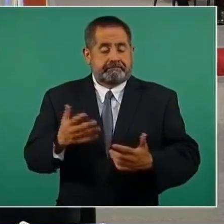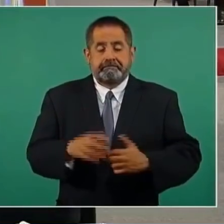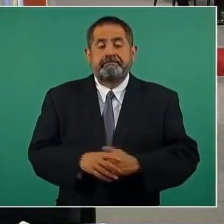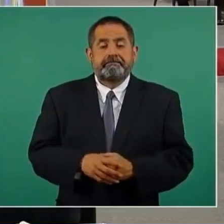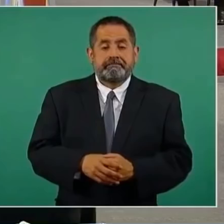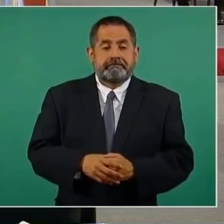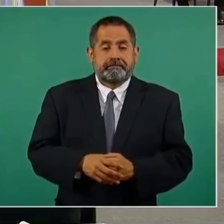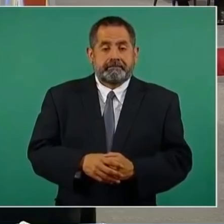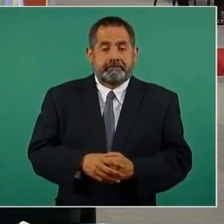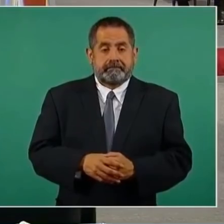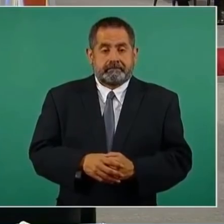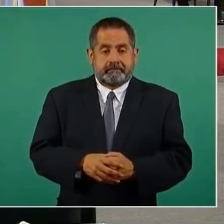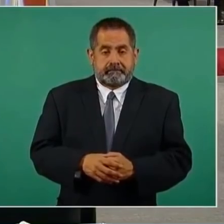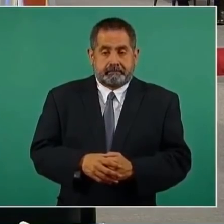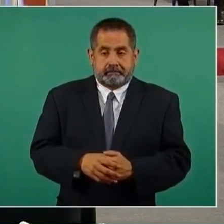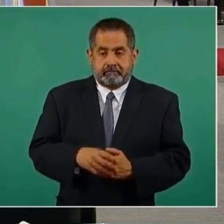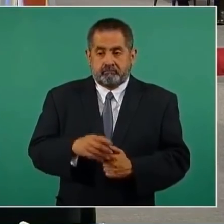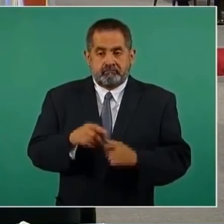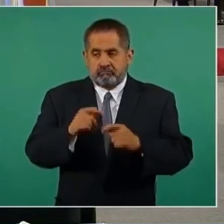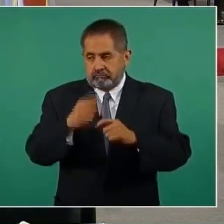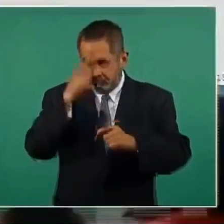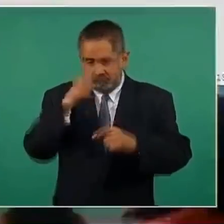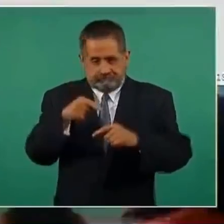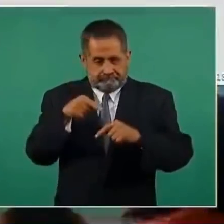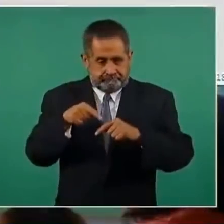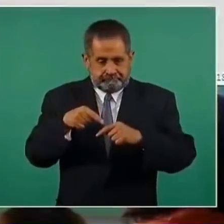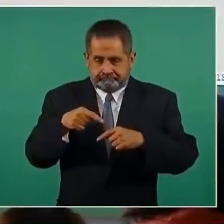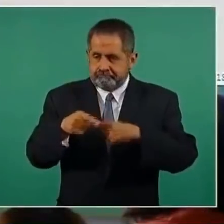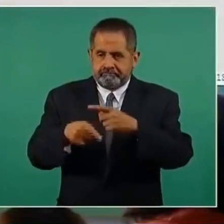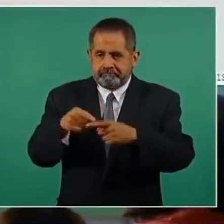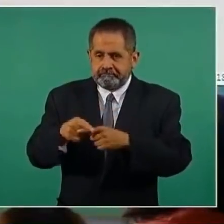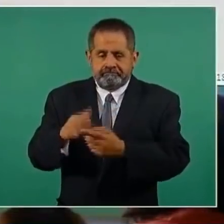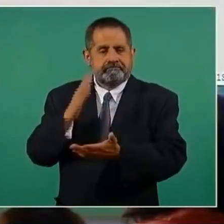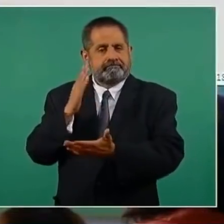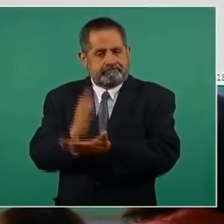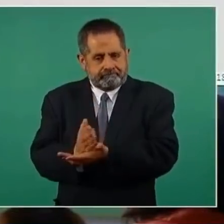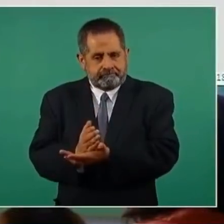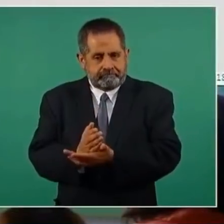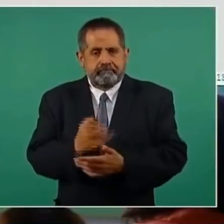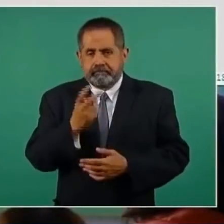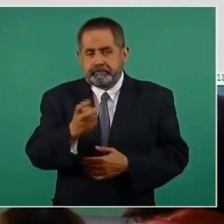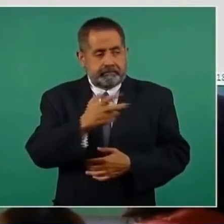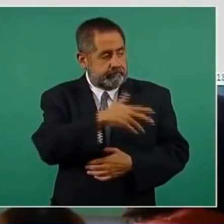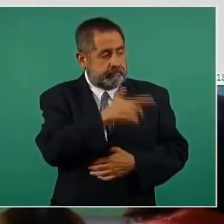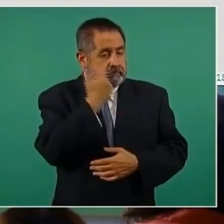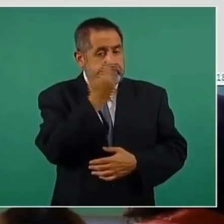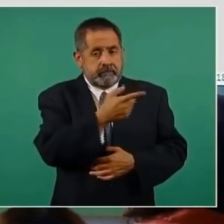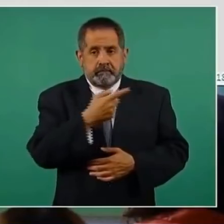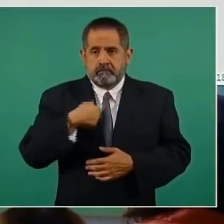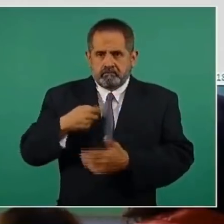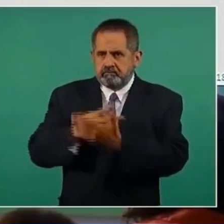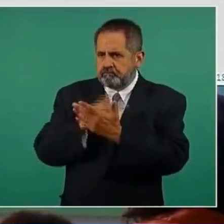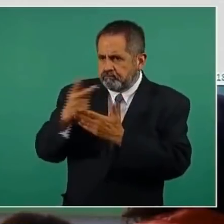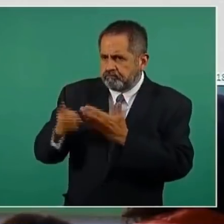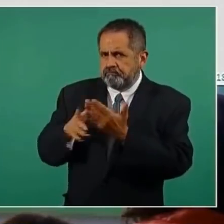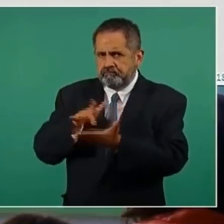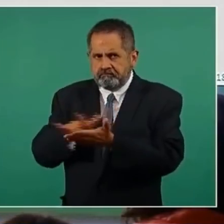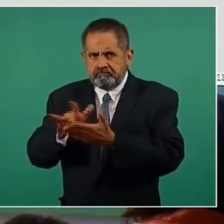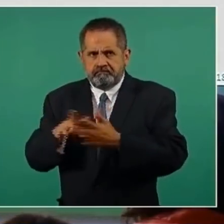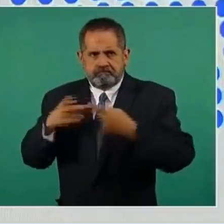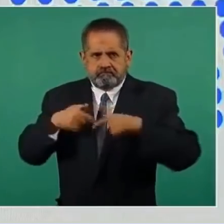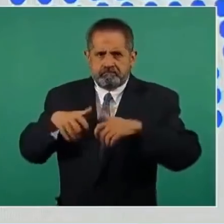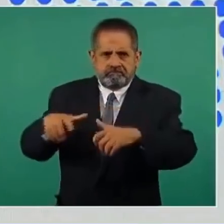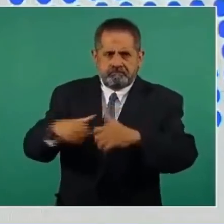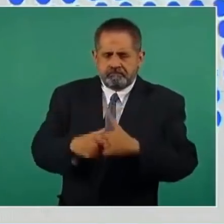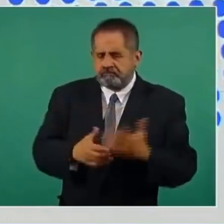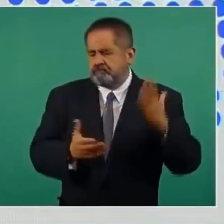y dar marcha atrás a todo el programa de apoyo a la gente.